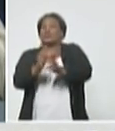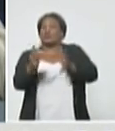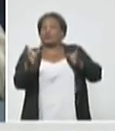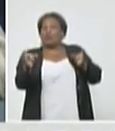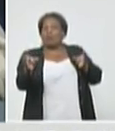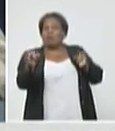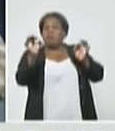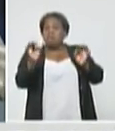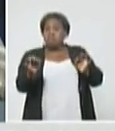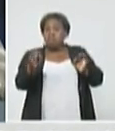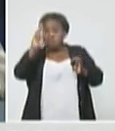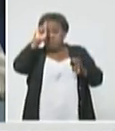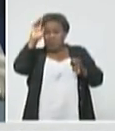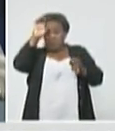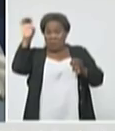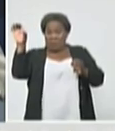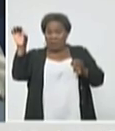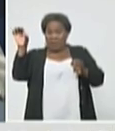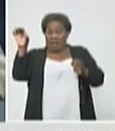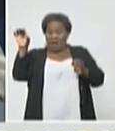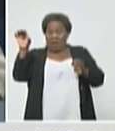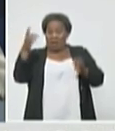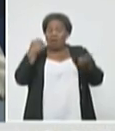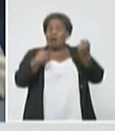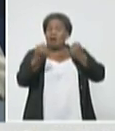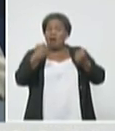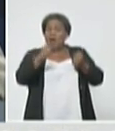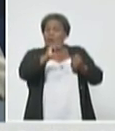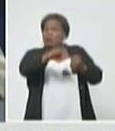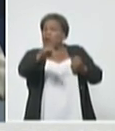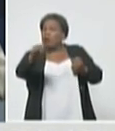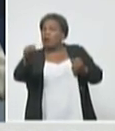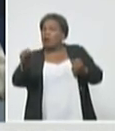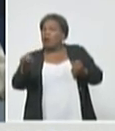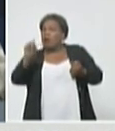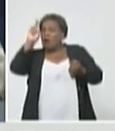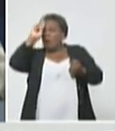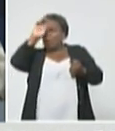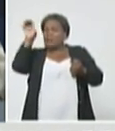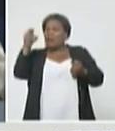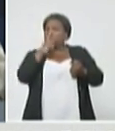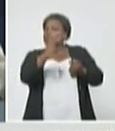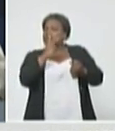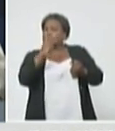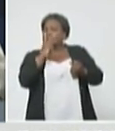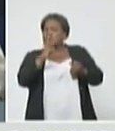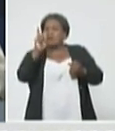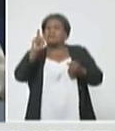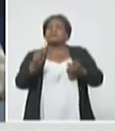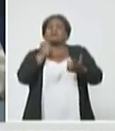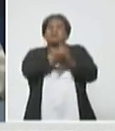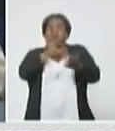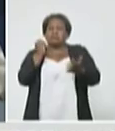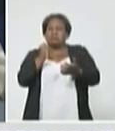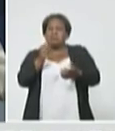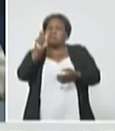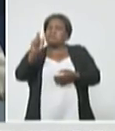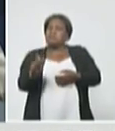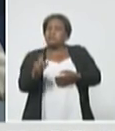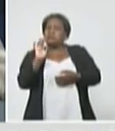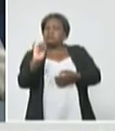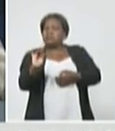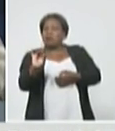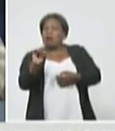hospital, hay hospitales para la atención de los casos confirmados, de los casos sospechosos, hay centros